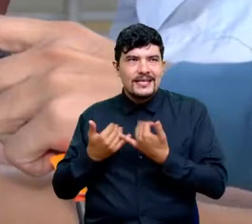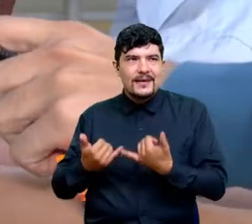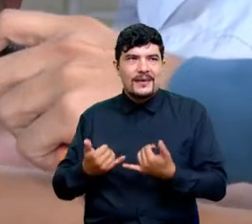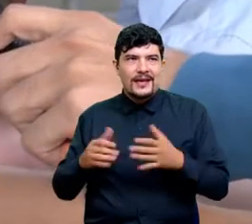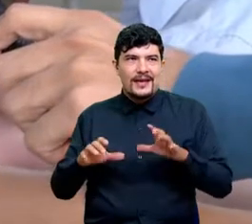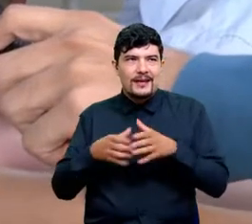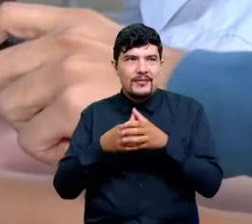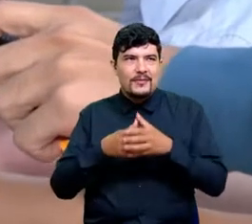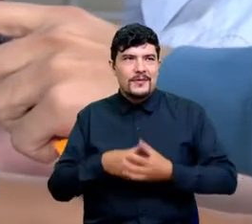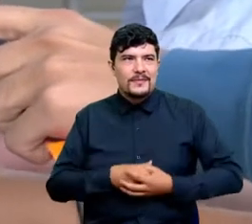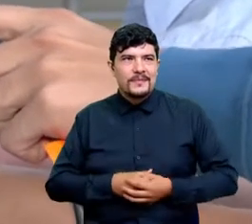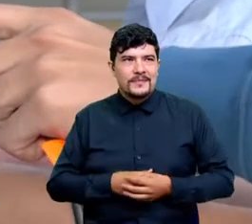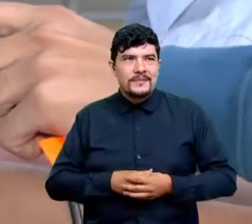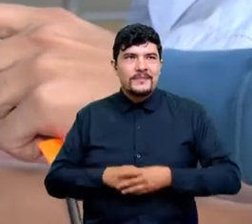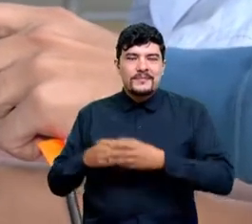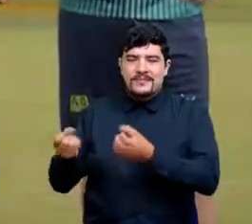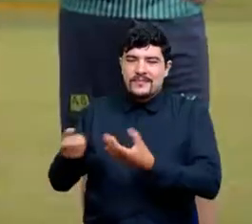grupo.